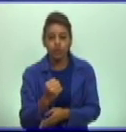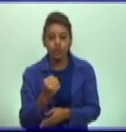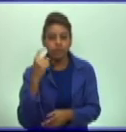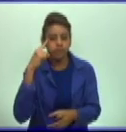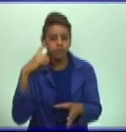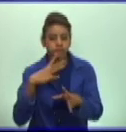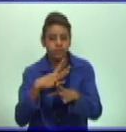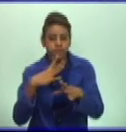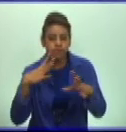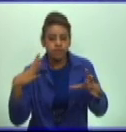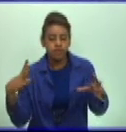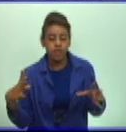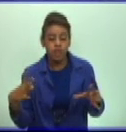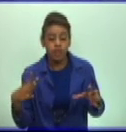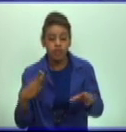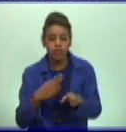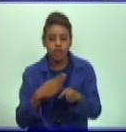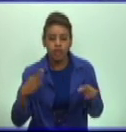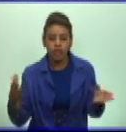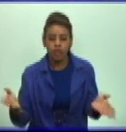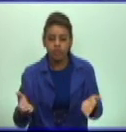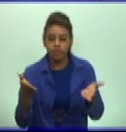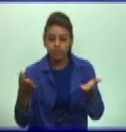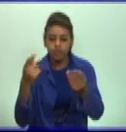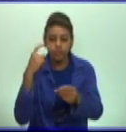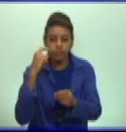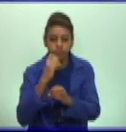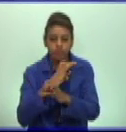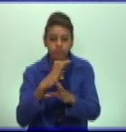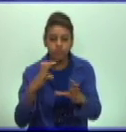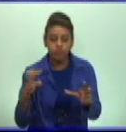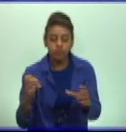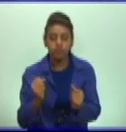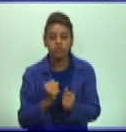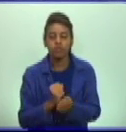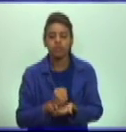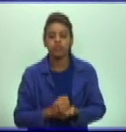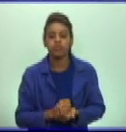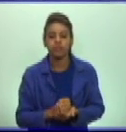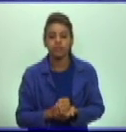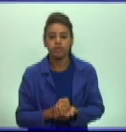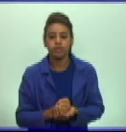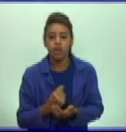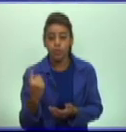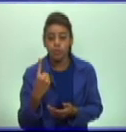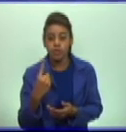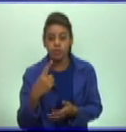hay grandes avances en todo lo que tiene que ver con el polo científico. Y el